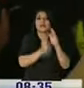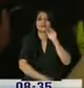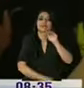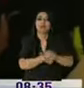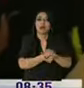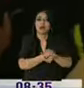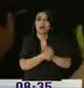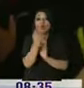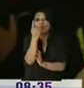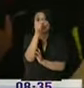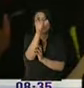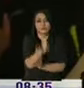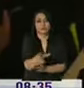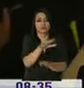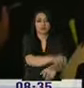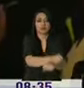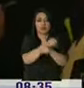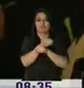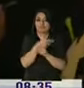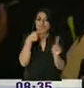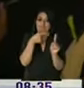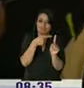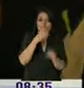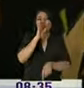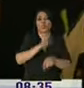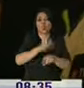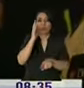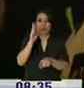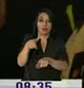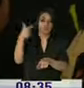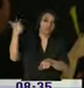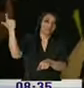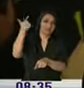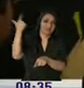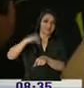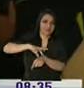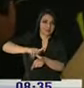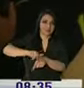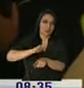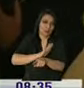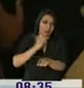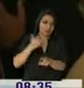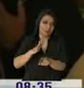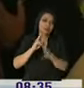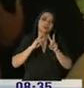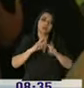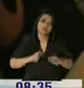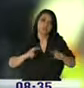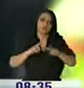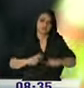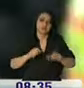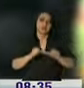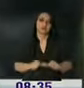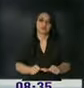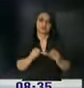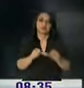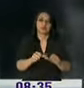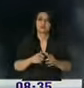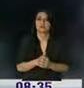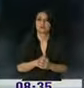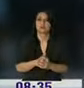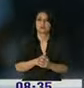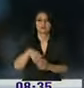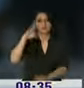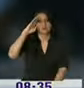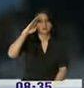capturar al posible causante de este ilícito. Las investigaciones van a continuar. Hasta el lugar llegaron agentes del Grupo